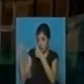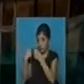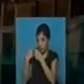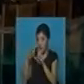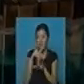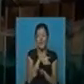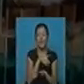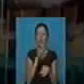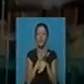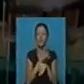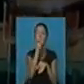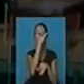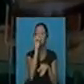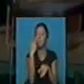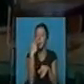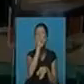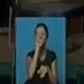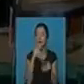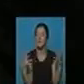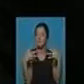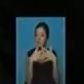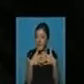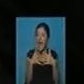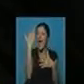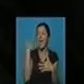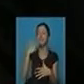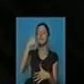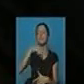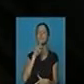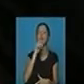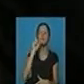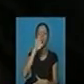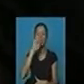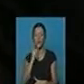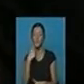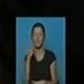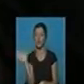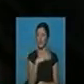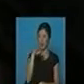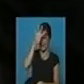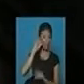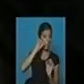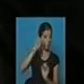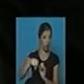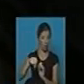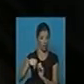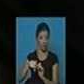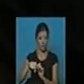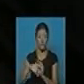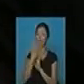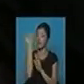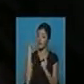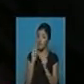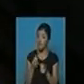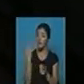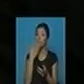Bolivia. Recordá que en su momento en Santa Cruz de la Sierra se decía, bueno, no queremos saber nada con el indio. Y hasta se planteó en su momento también